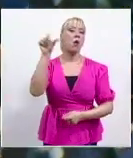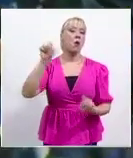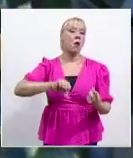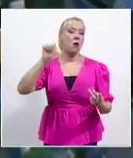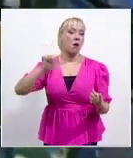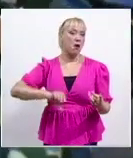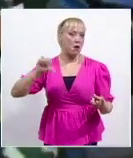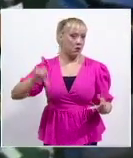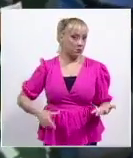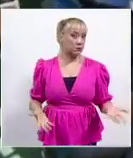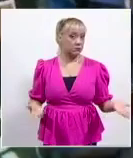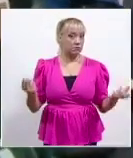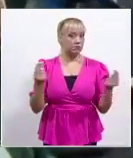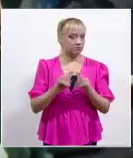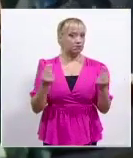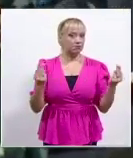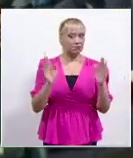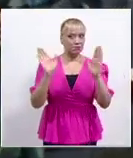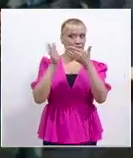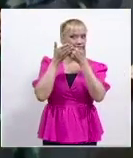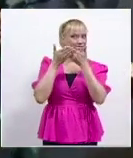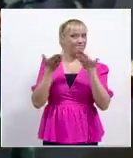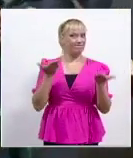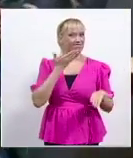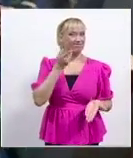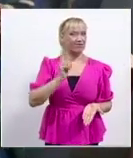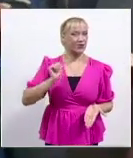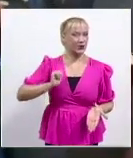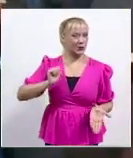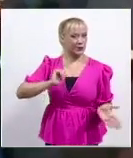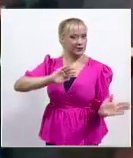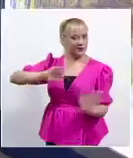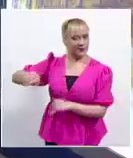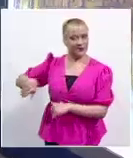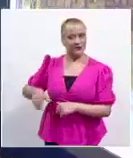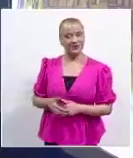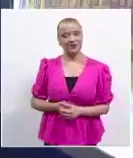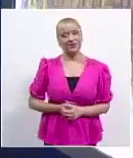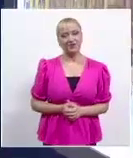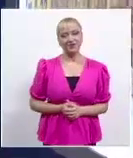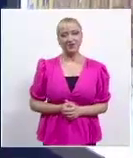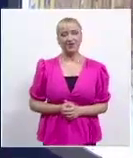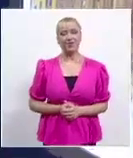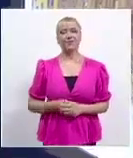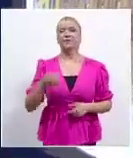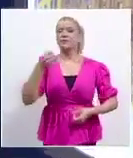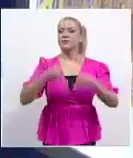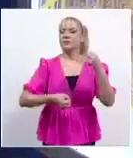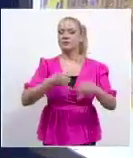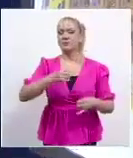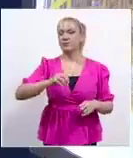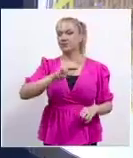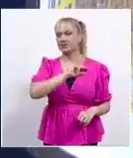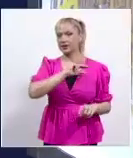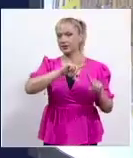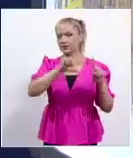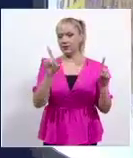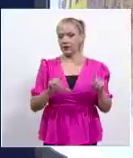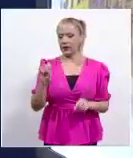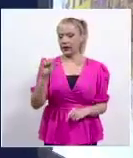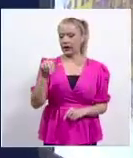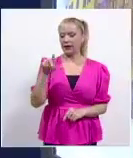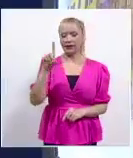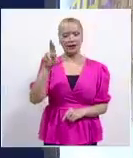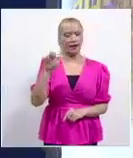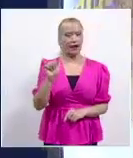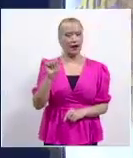justicia. Para el canal del Poder Judicial de la Federación, Mario López Peña. La jueza federal Sandra de Jesús Zúñiga